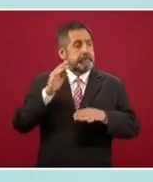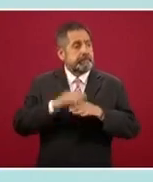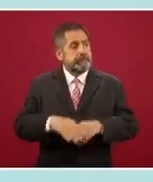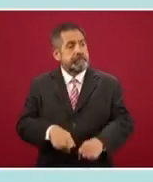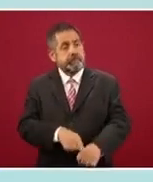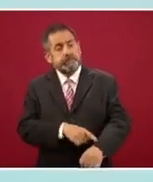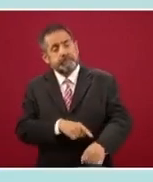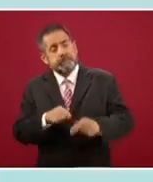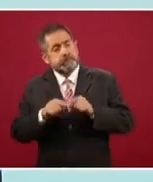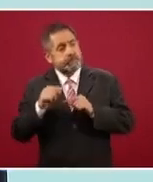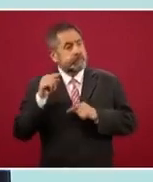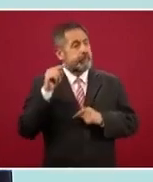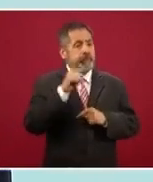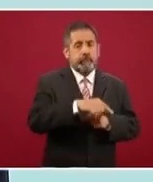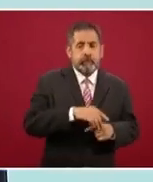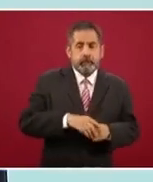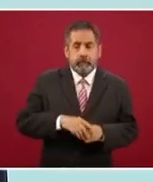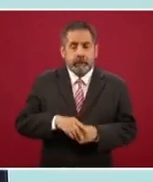es recomendable.